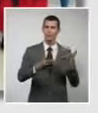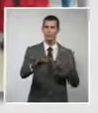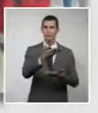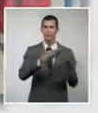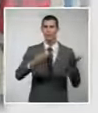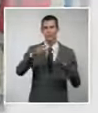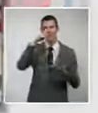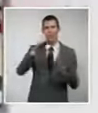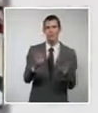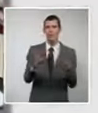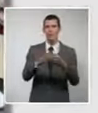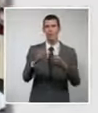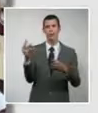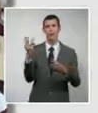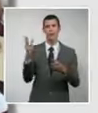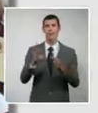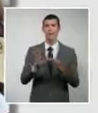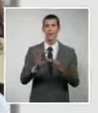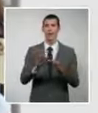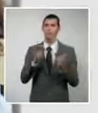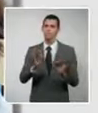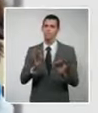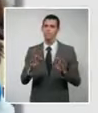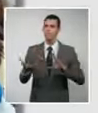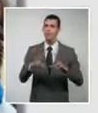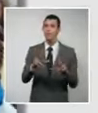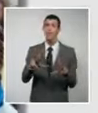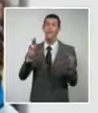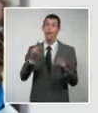Una sacudida a la educación tradicional y